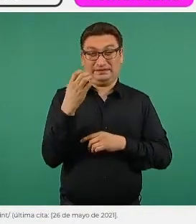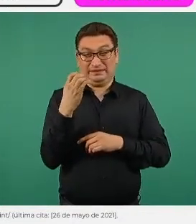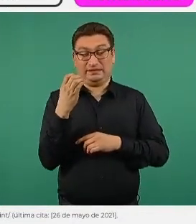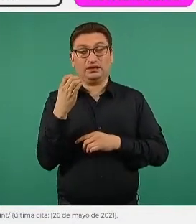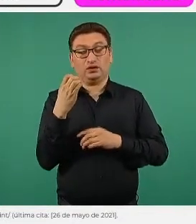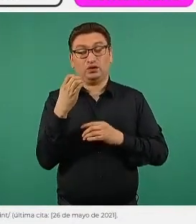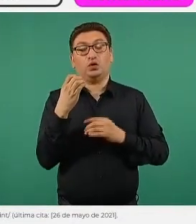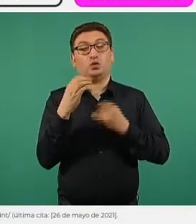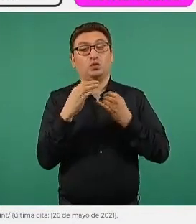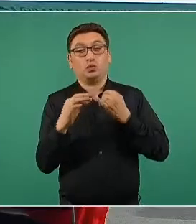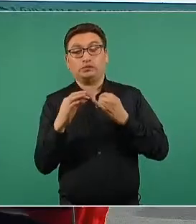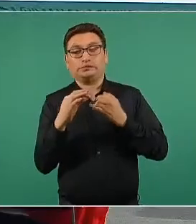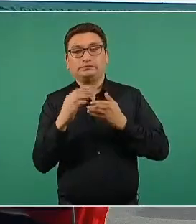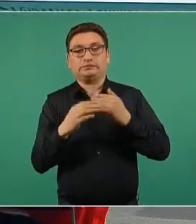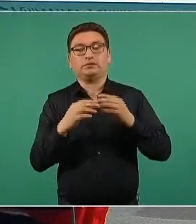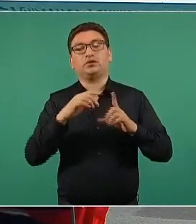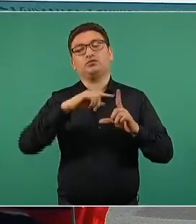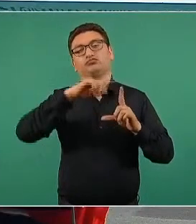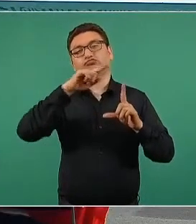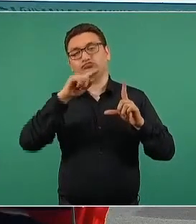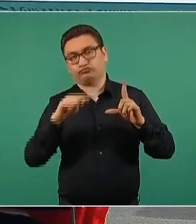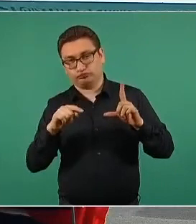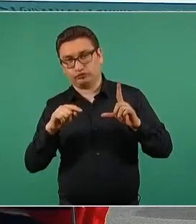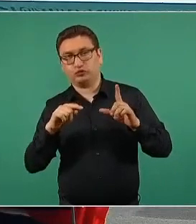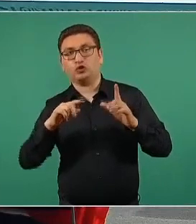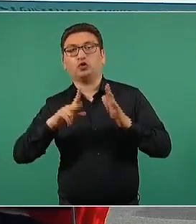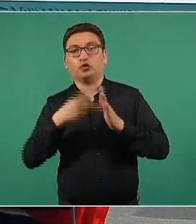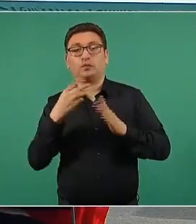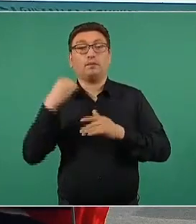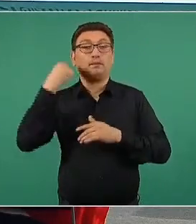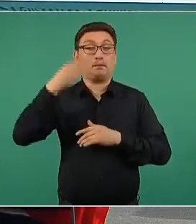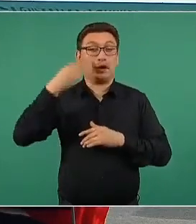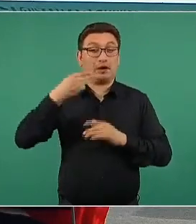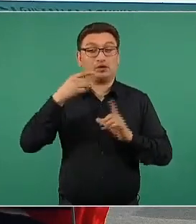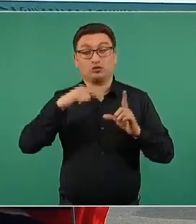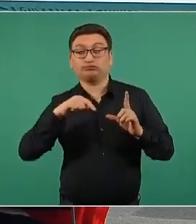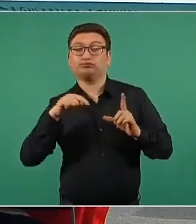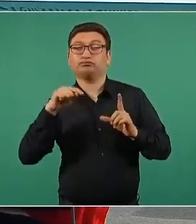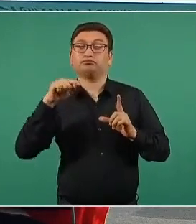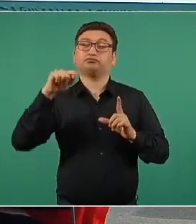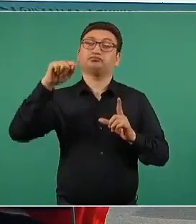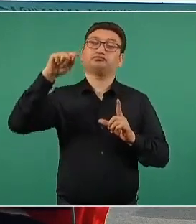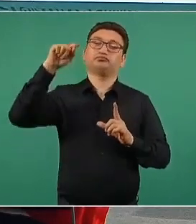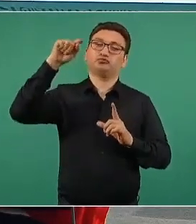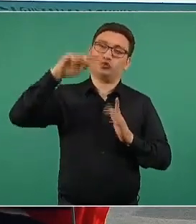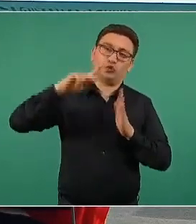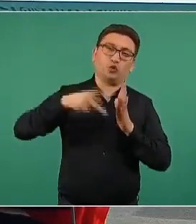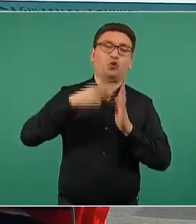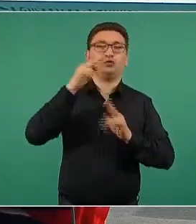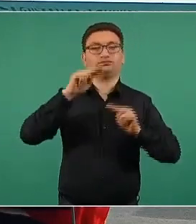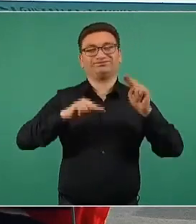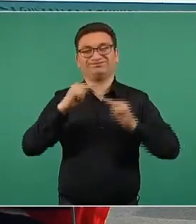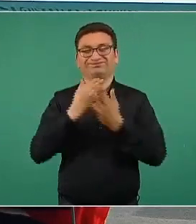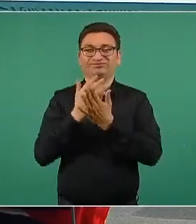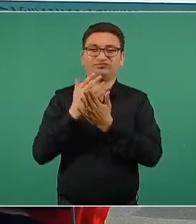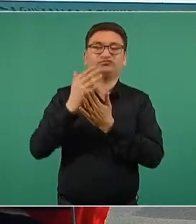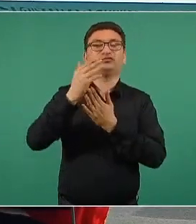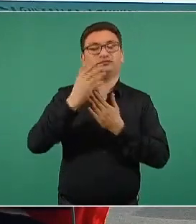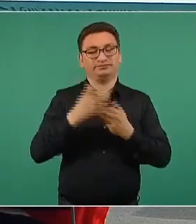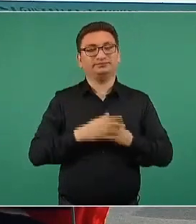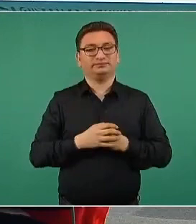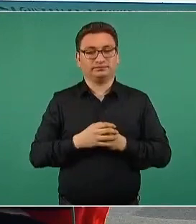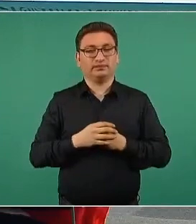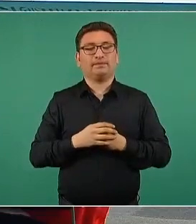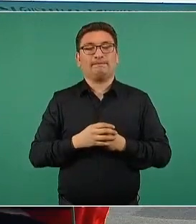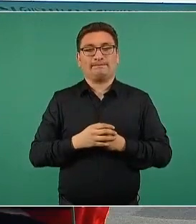que posteriormente tuvo un descenso, pero que a partir de marzo inicia de manera exponencial también con un incremento de casos,